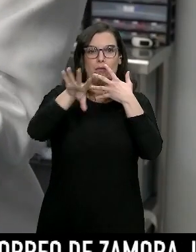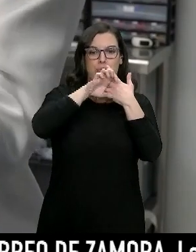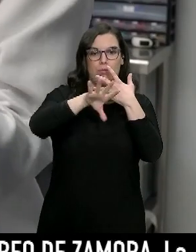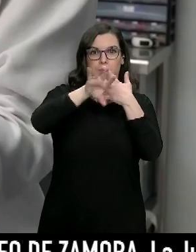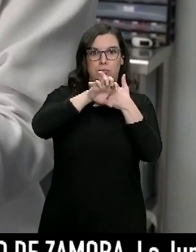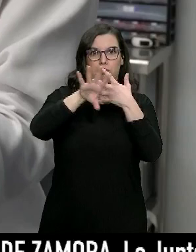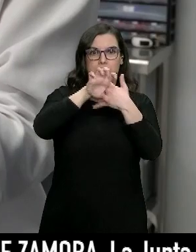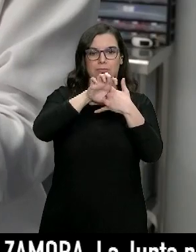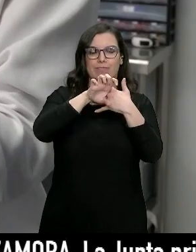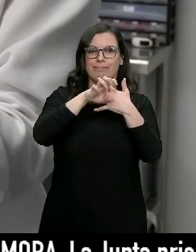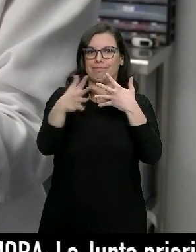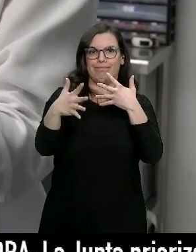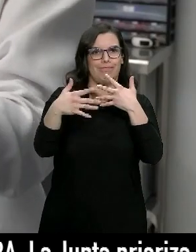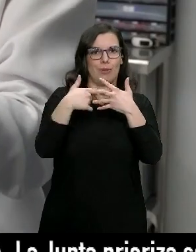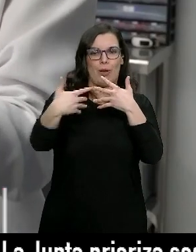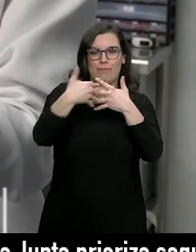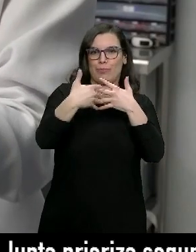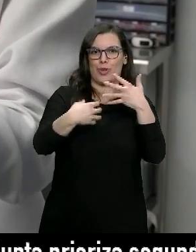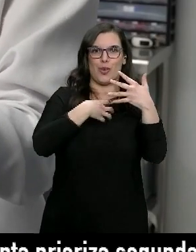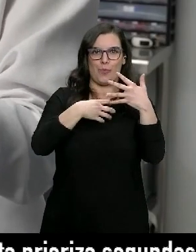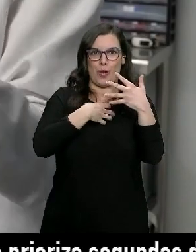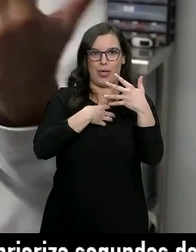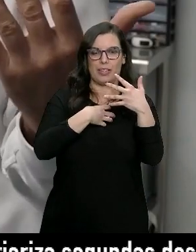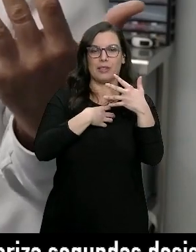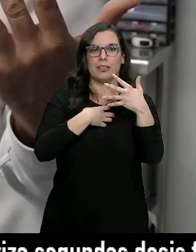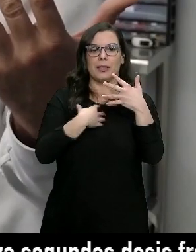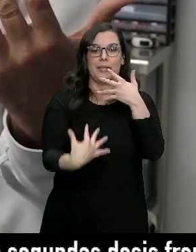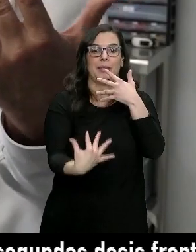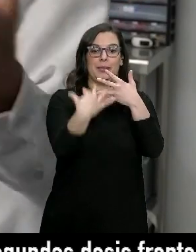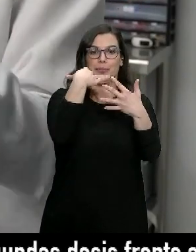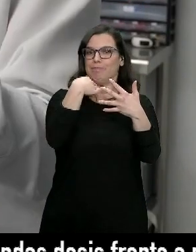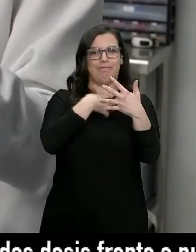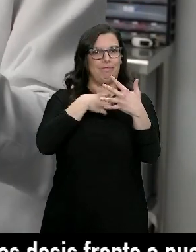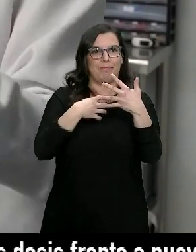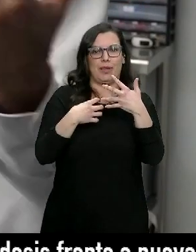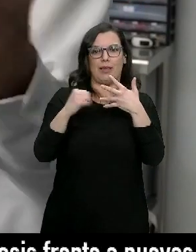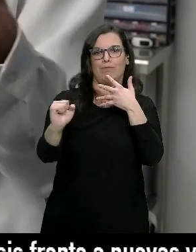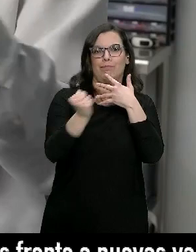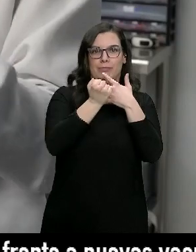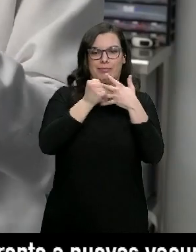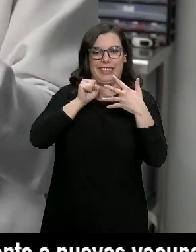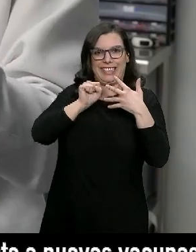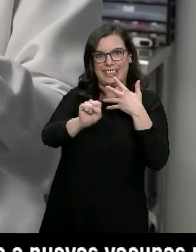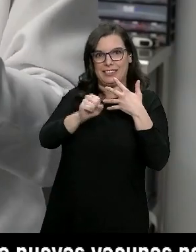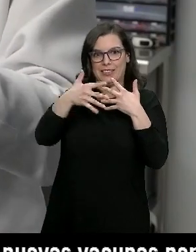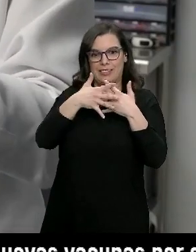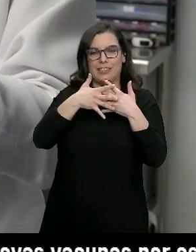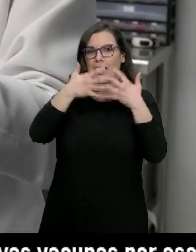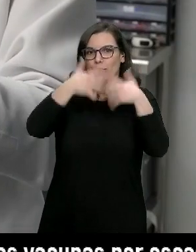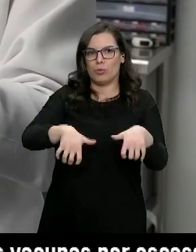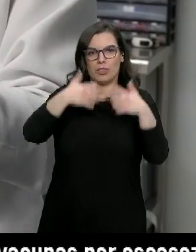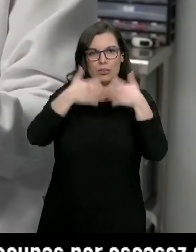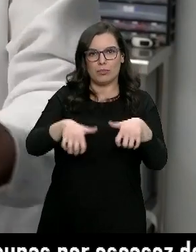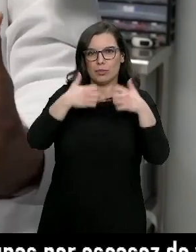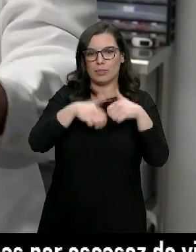microorganismos, se quedan ahí varados porque no pueden pasar por el filtro de nanofibras, mediante esa filtración mecánica, esa